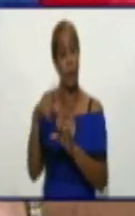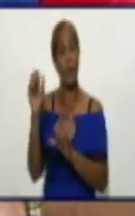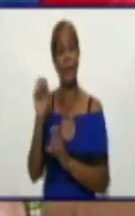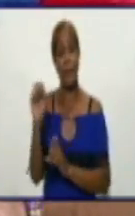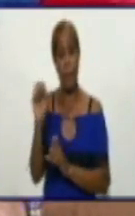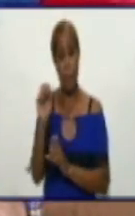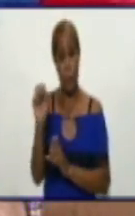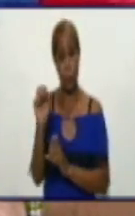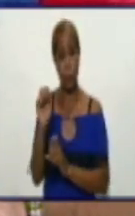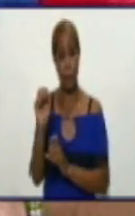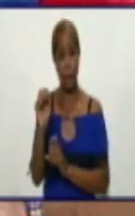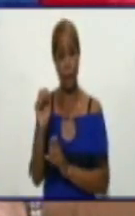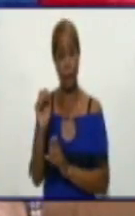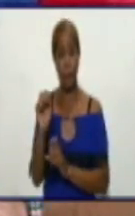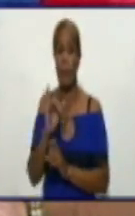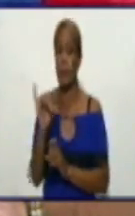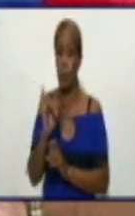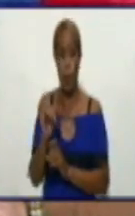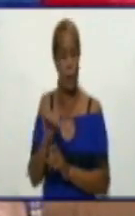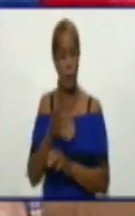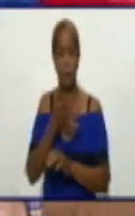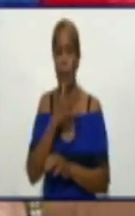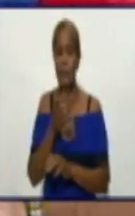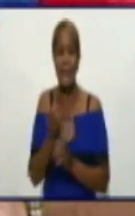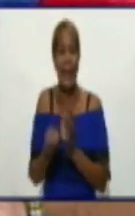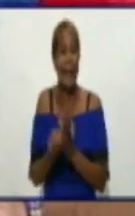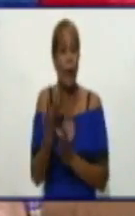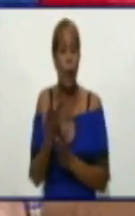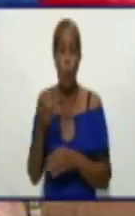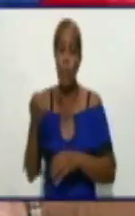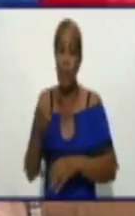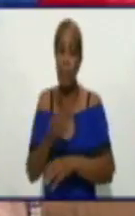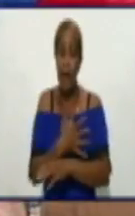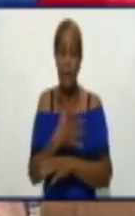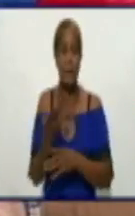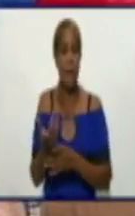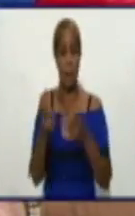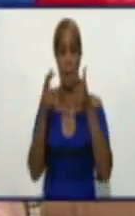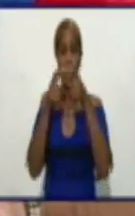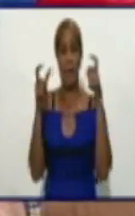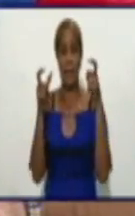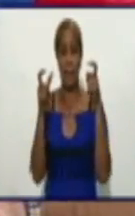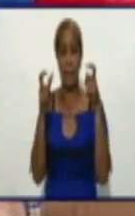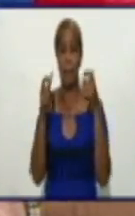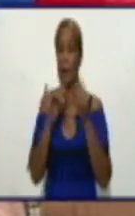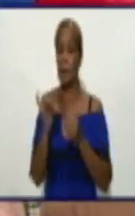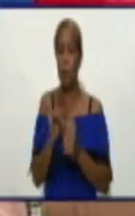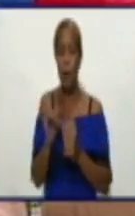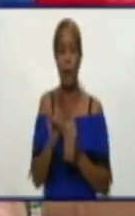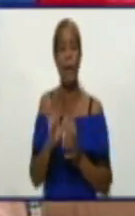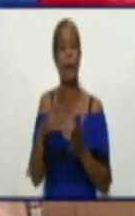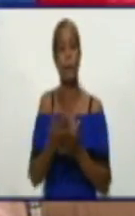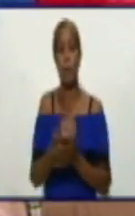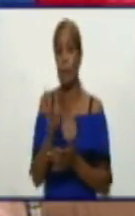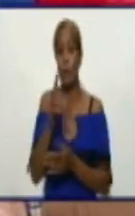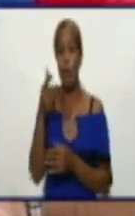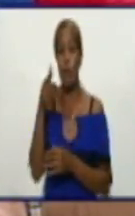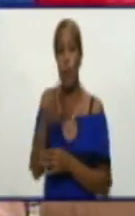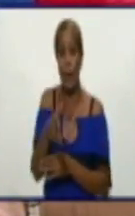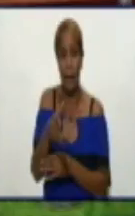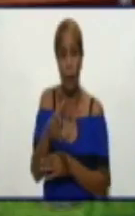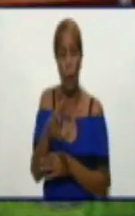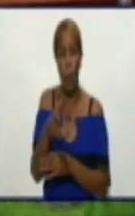a este paso. Una falsa expectativa. Una falsa expectativa. Se creó en la población de esto y por lo tanto no acudieron todas las personas que tienen estos medios de transporte.